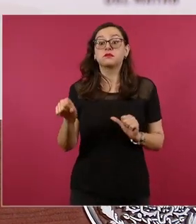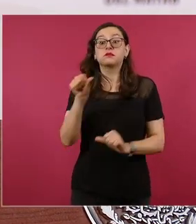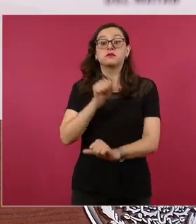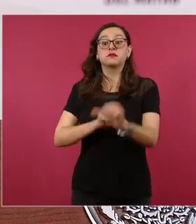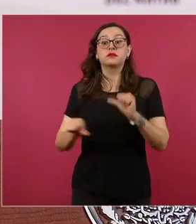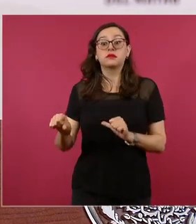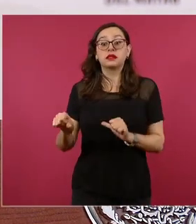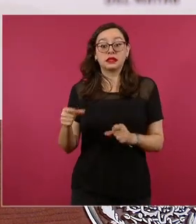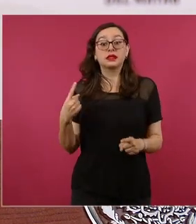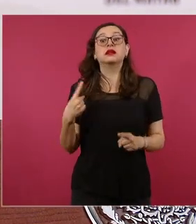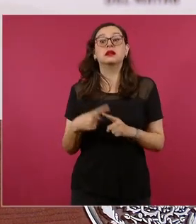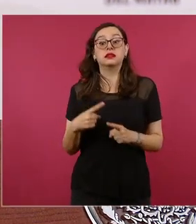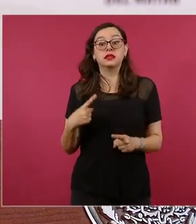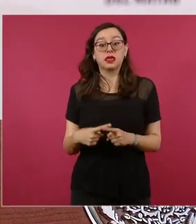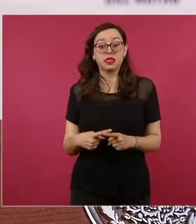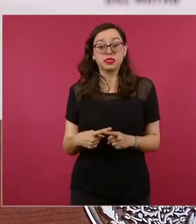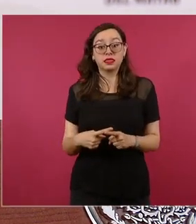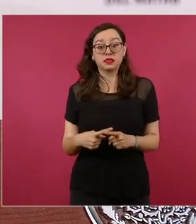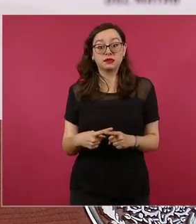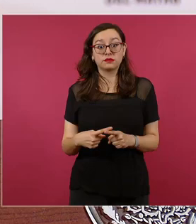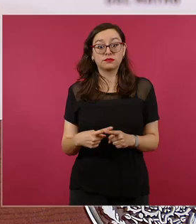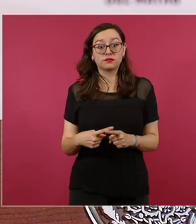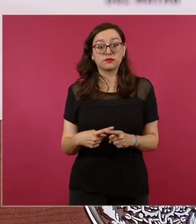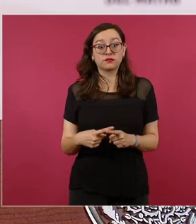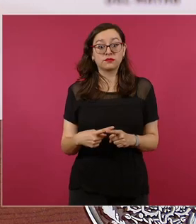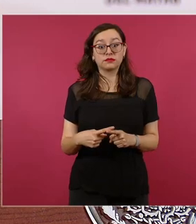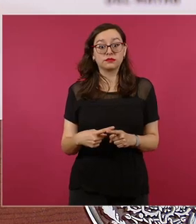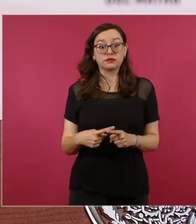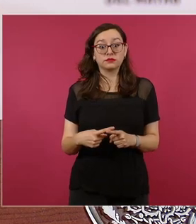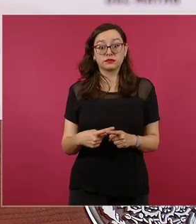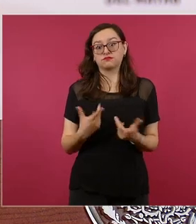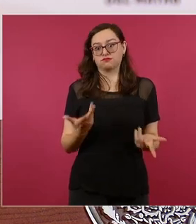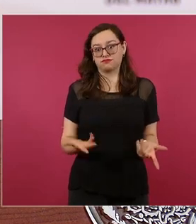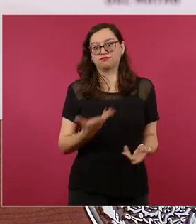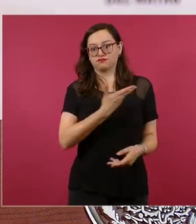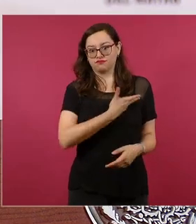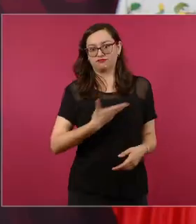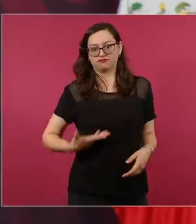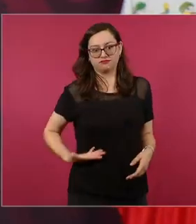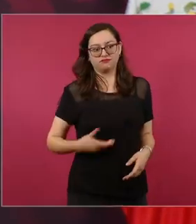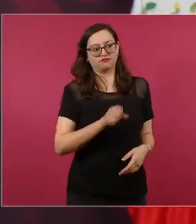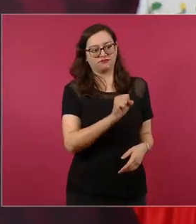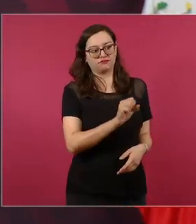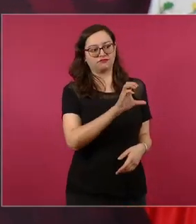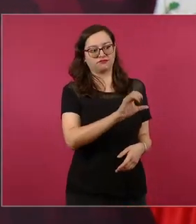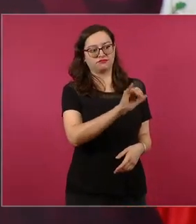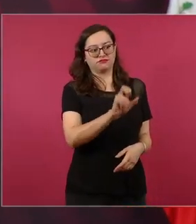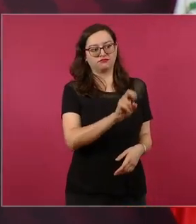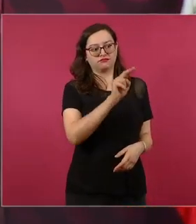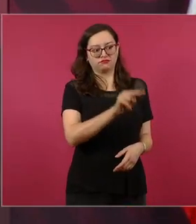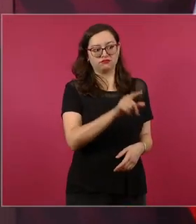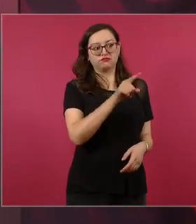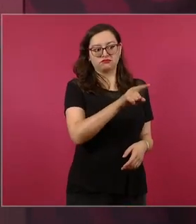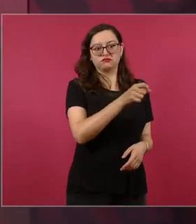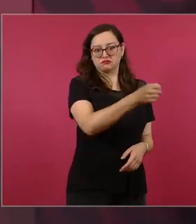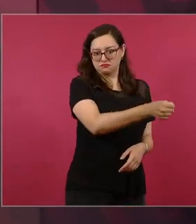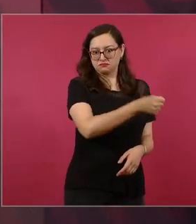como presidente interino es el presidente de la Suprema